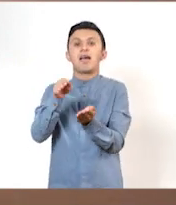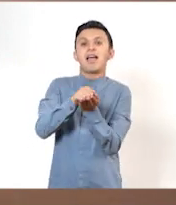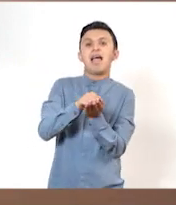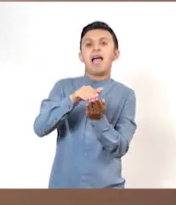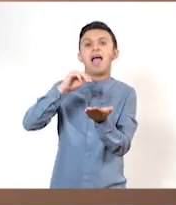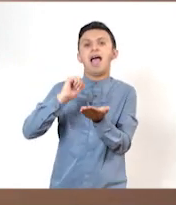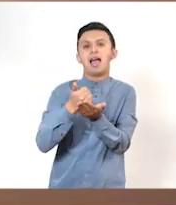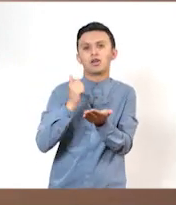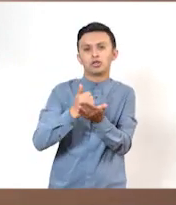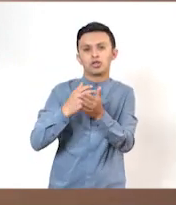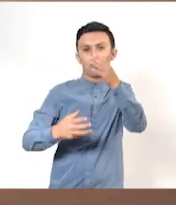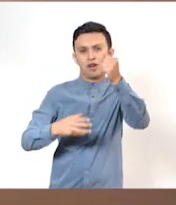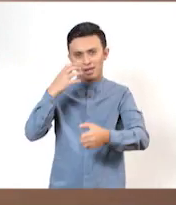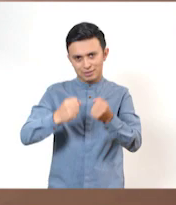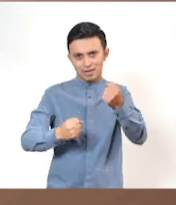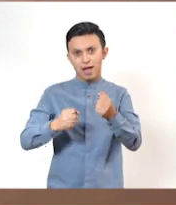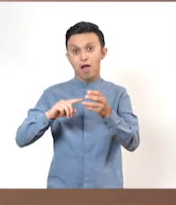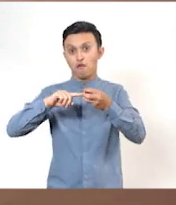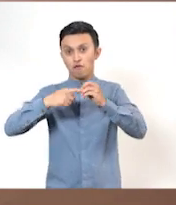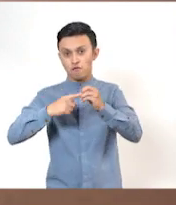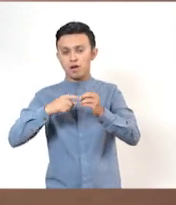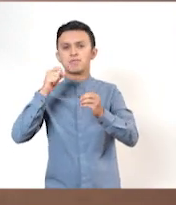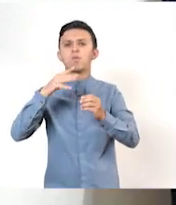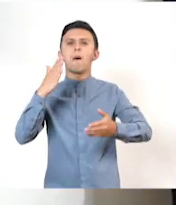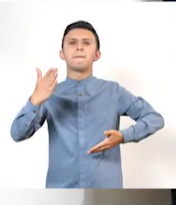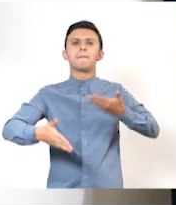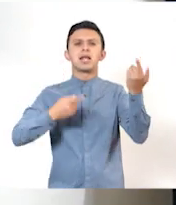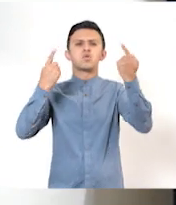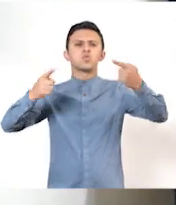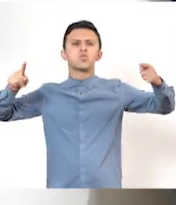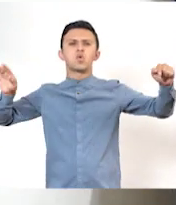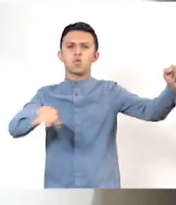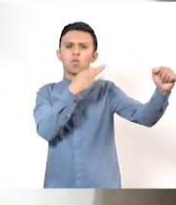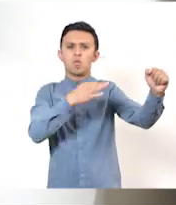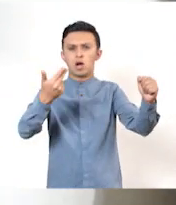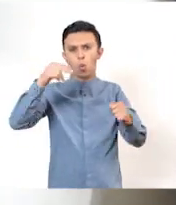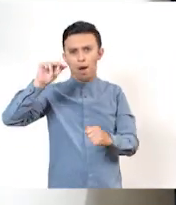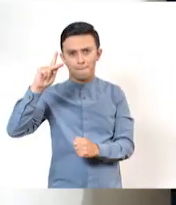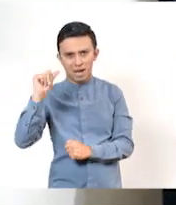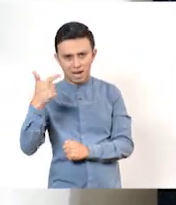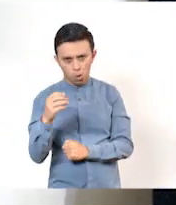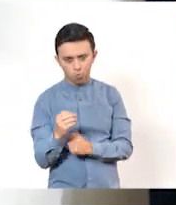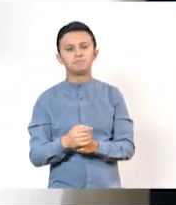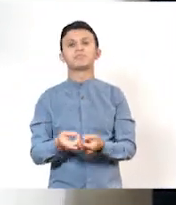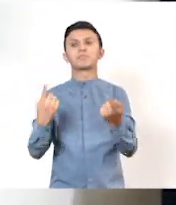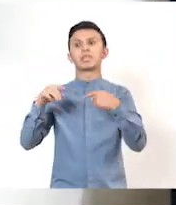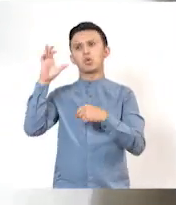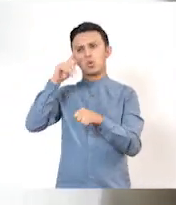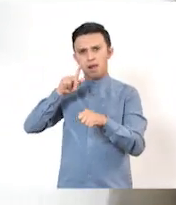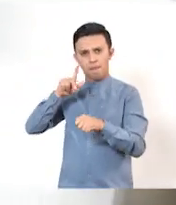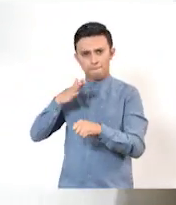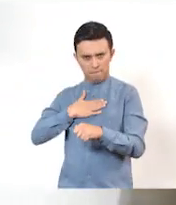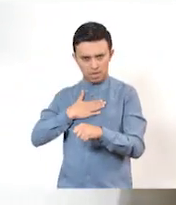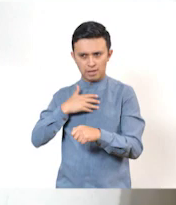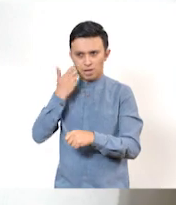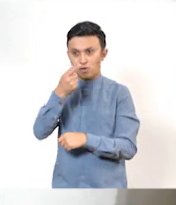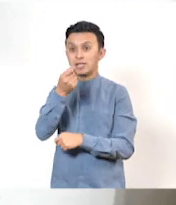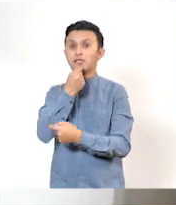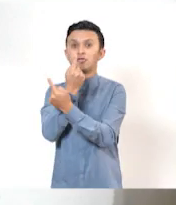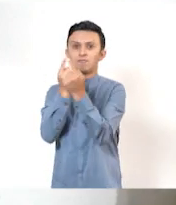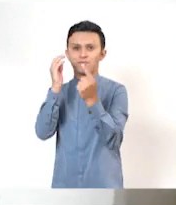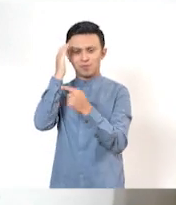con leche y frijoles y el baile del guapango. De mi cultura me gustaría que mis compañeros y amigos